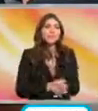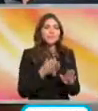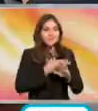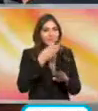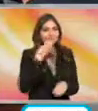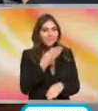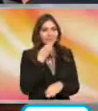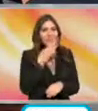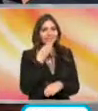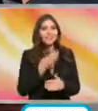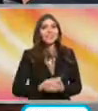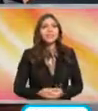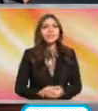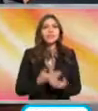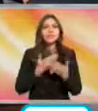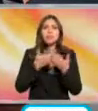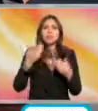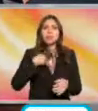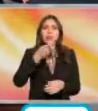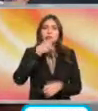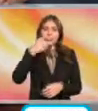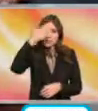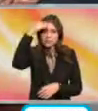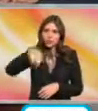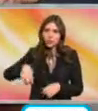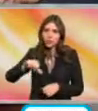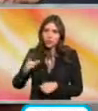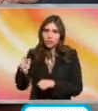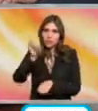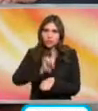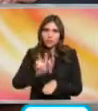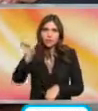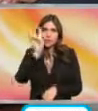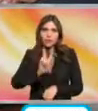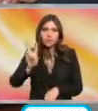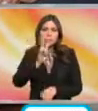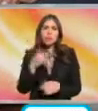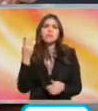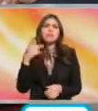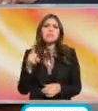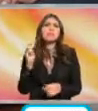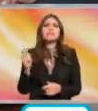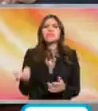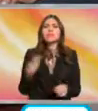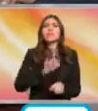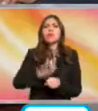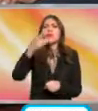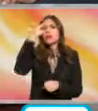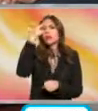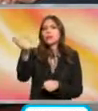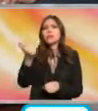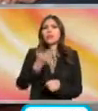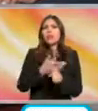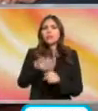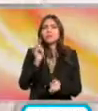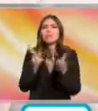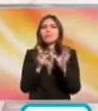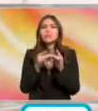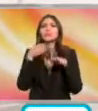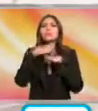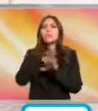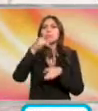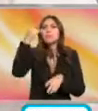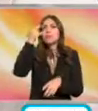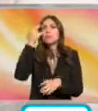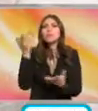Con la pregunta obligada. Ya sé ¿Qué? que es viernes. Ya sé que es viernes. Pero eso no me parece razón contundente para que hables de piratas. No, no